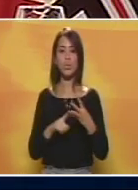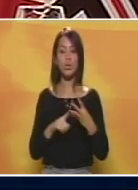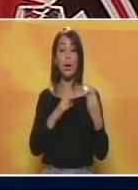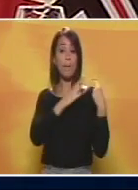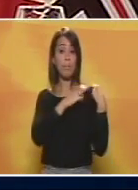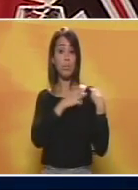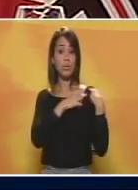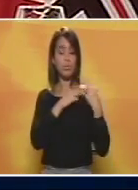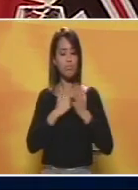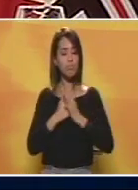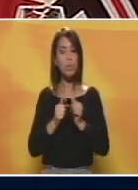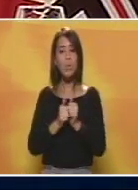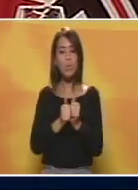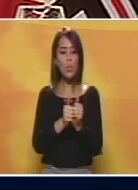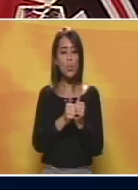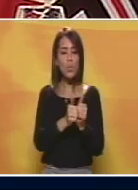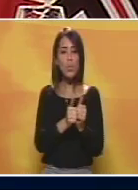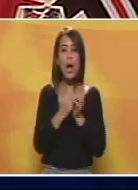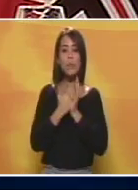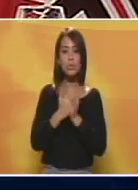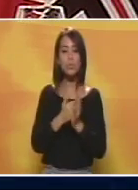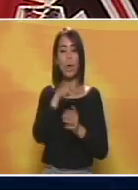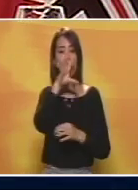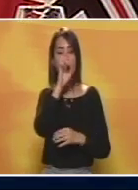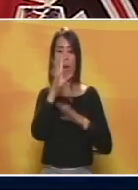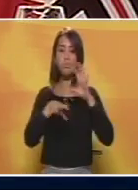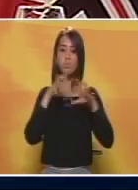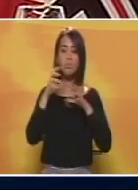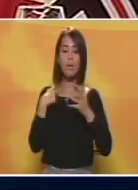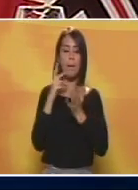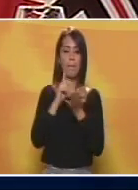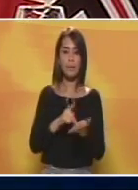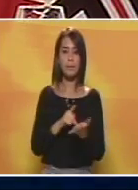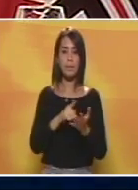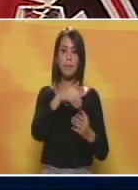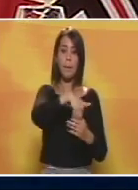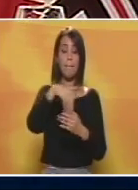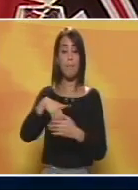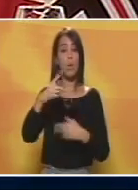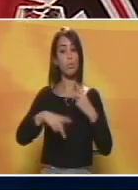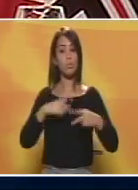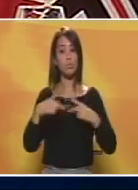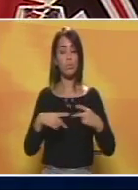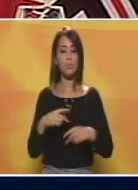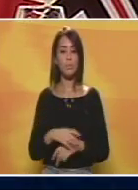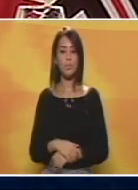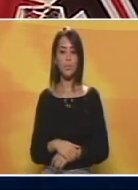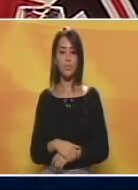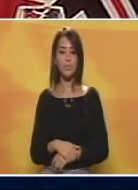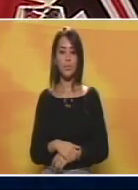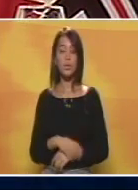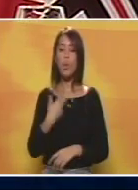que acompañe o ayuda humana o animal que asista al proceso de votación con una persona con alguna